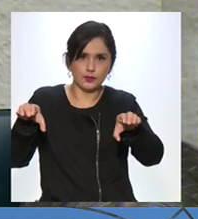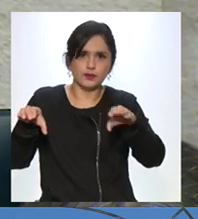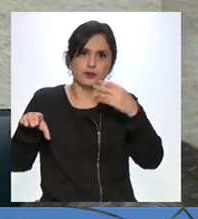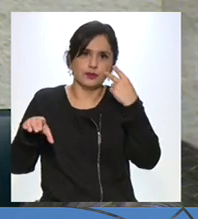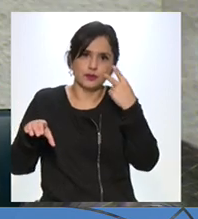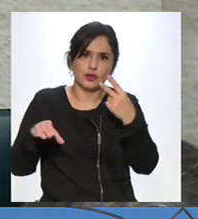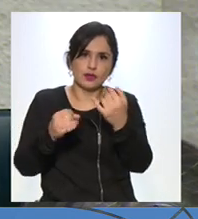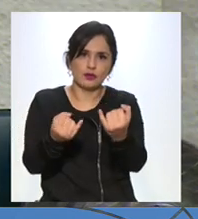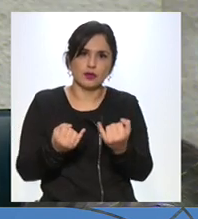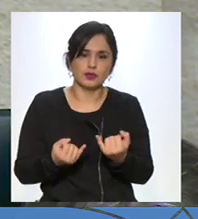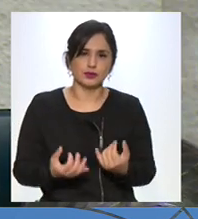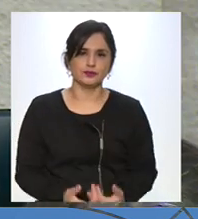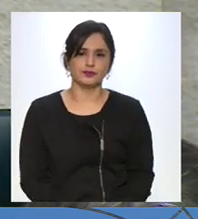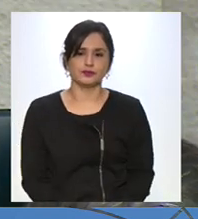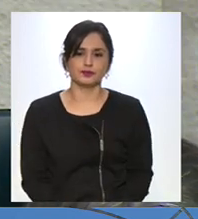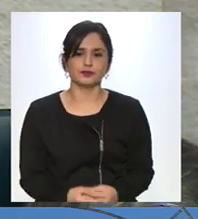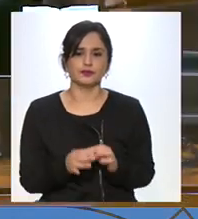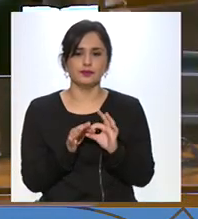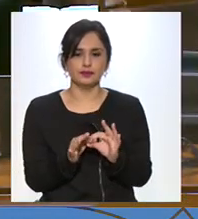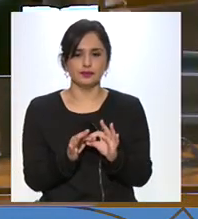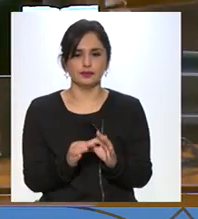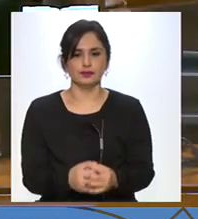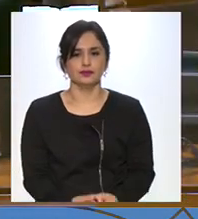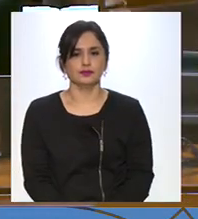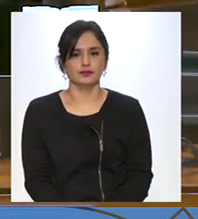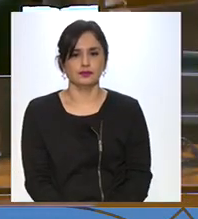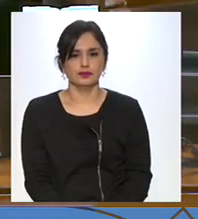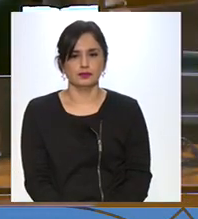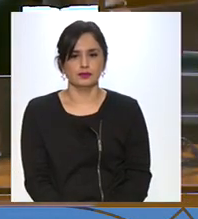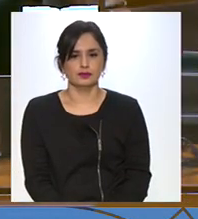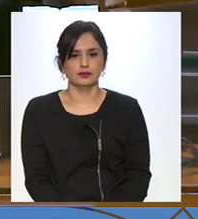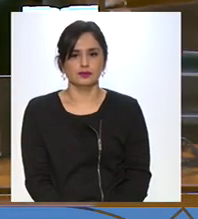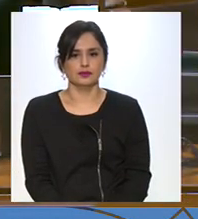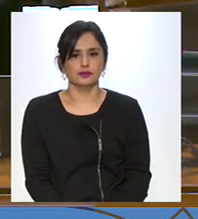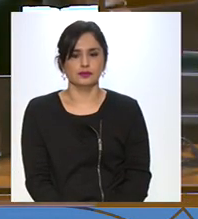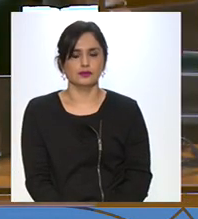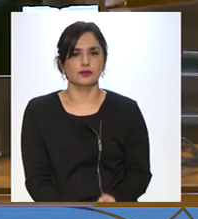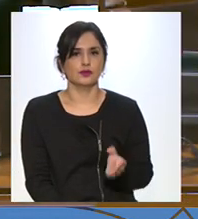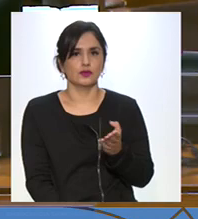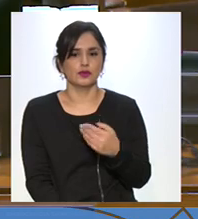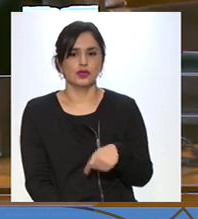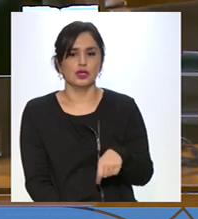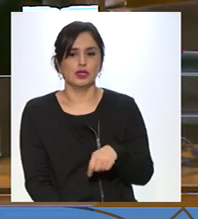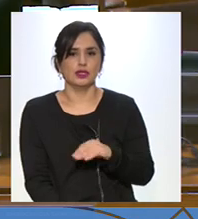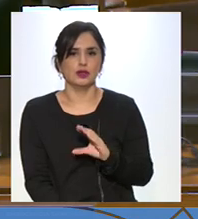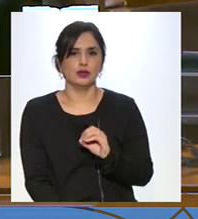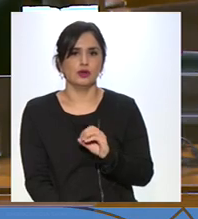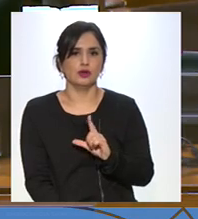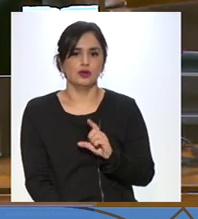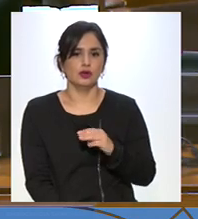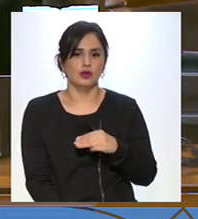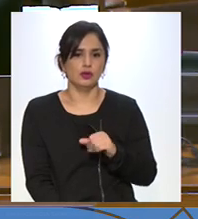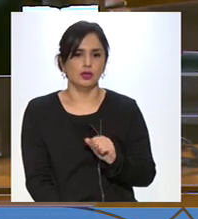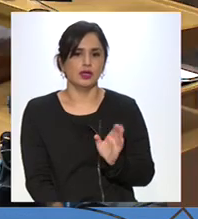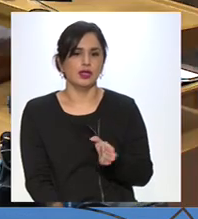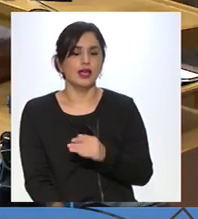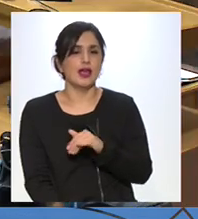a esa información. Muchas gracias, Presidenta. Gracias, senador García, el senador Coloma y luego el senador Montes y luego